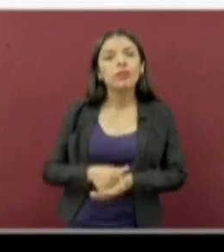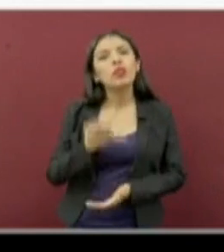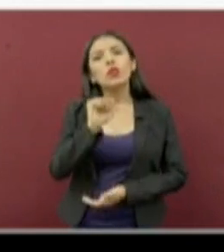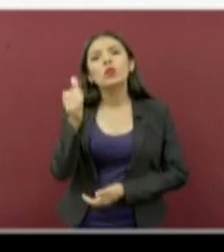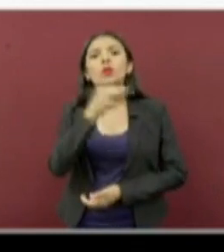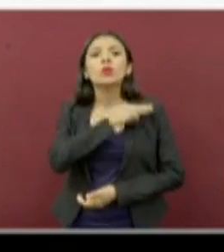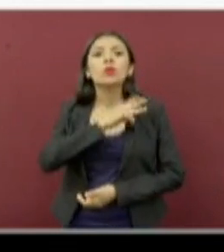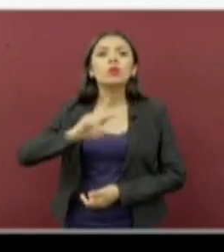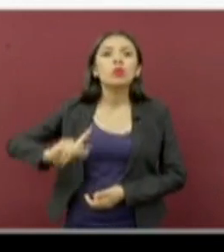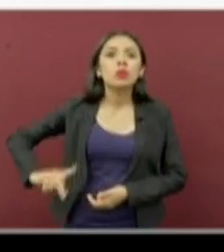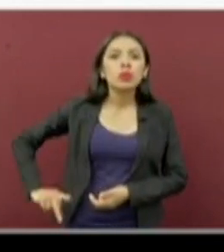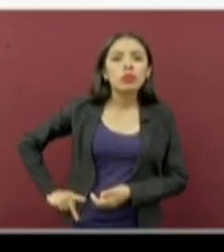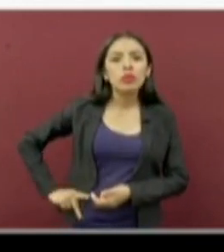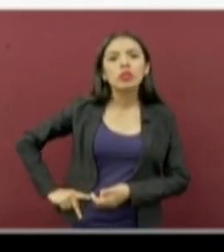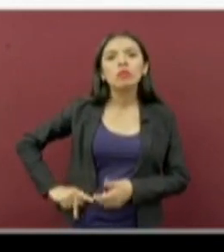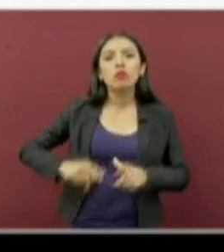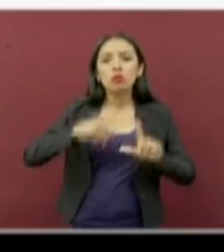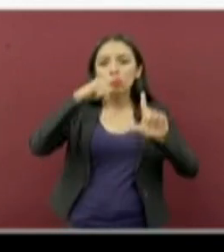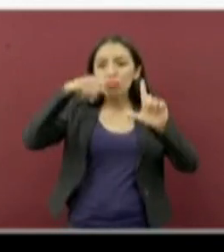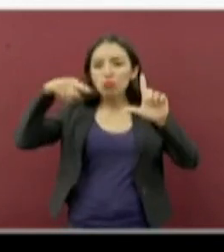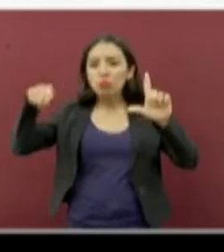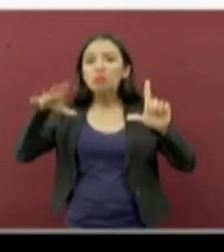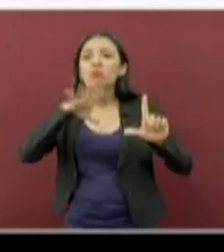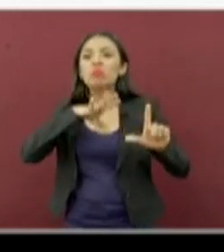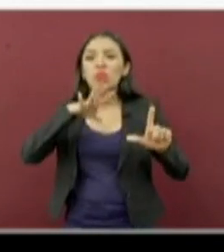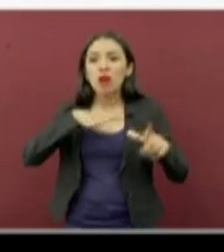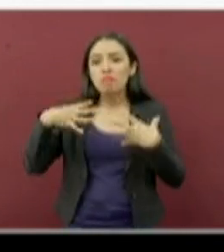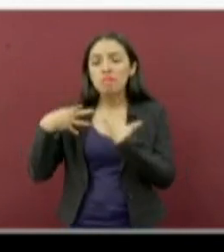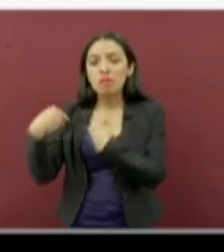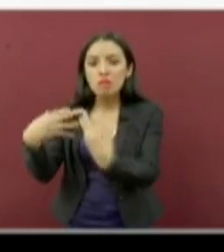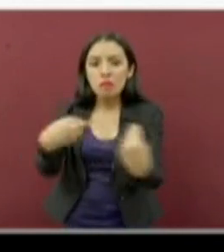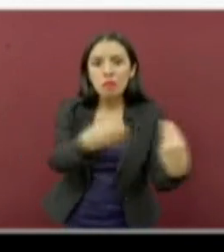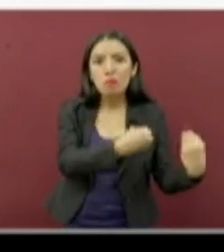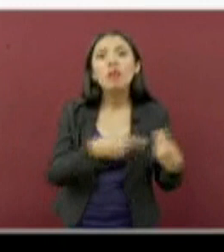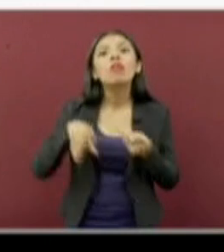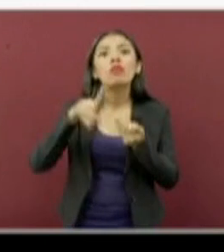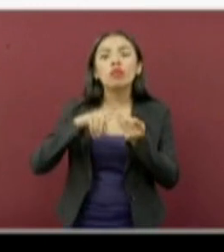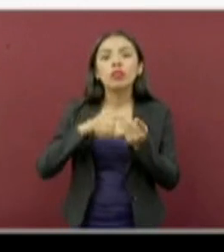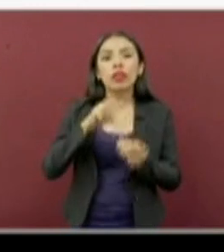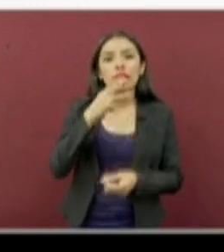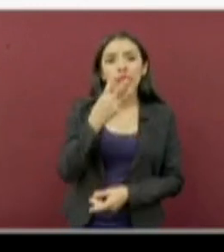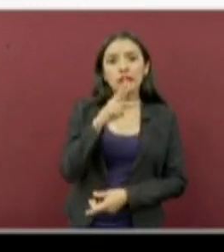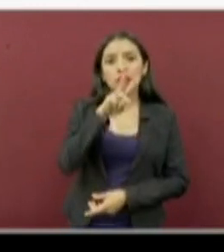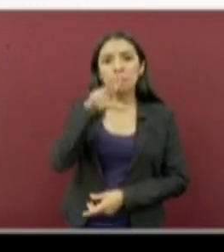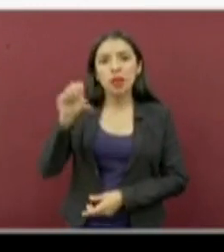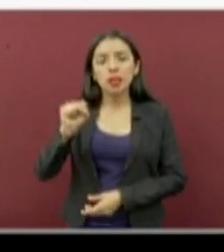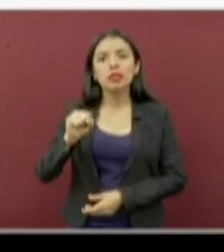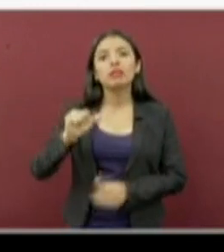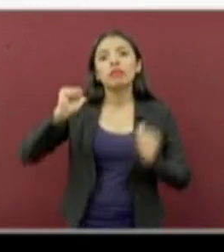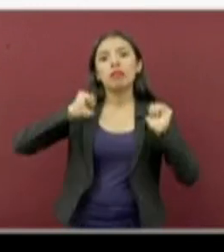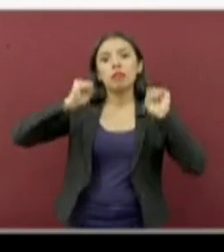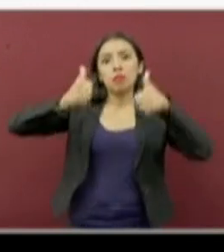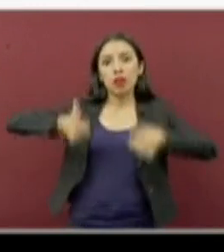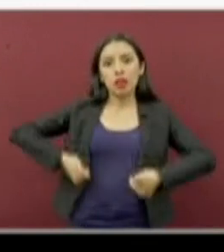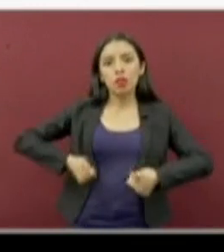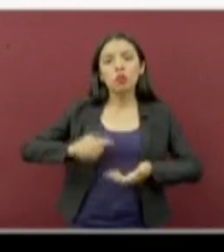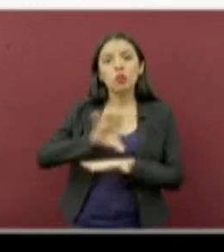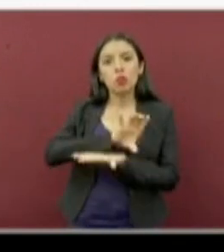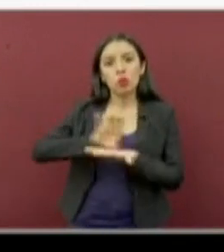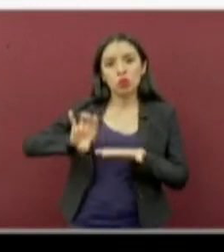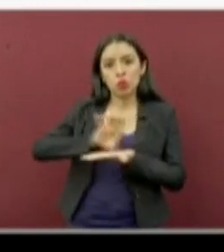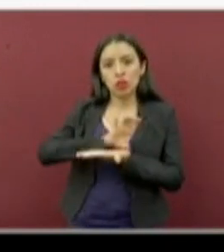municipios que también tienen movimiento en la transmisión son Tres Valles, Alvarado,